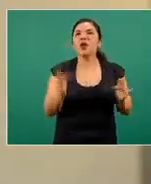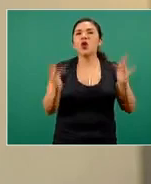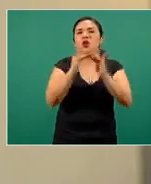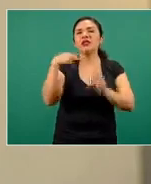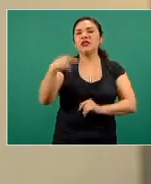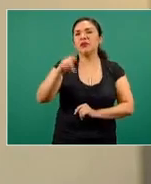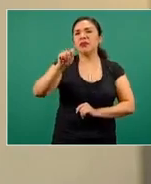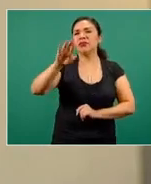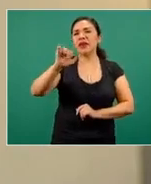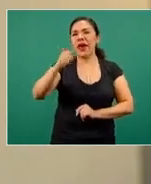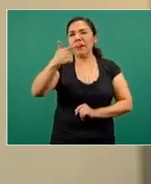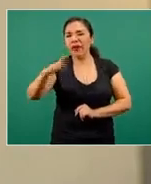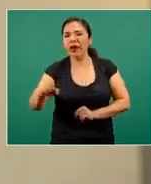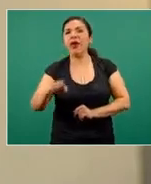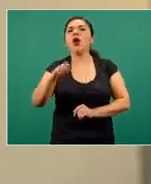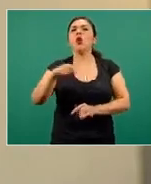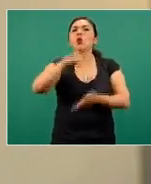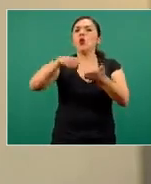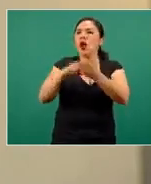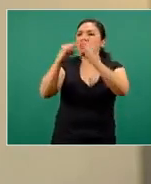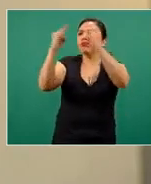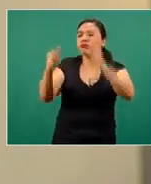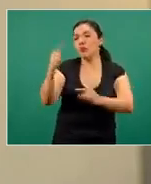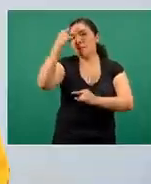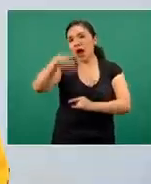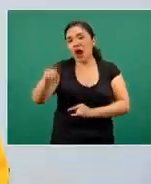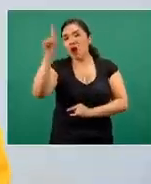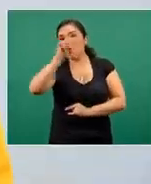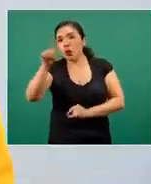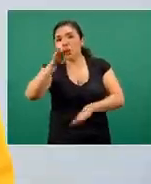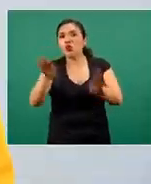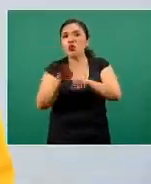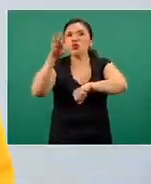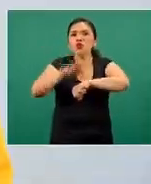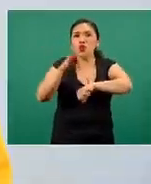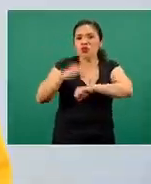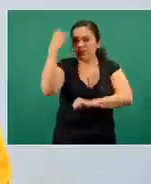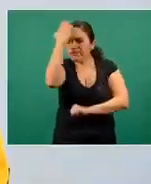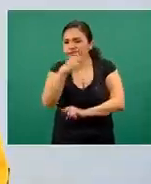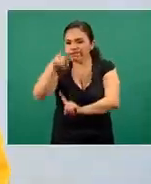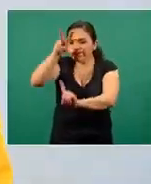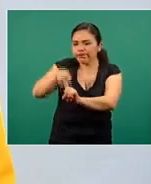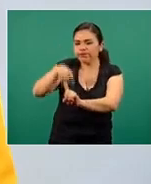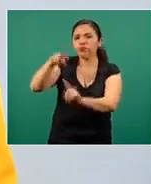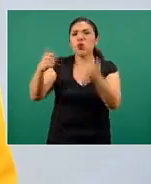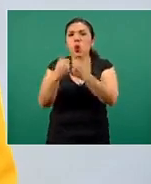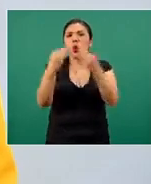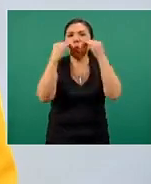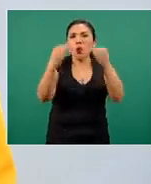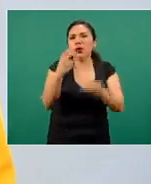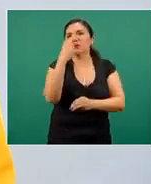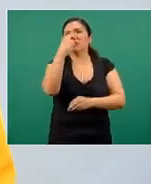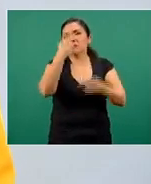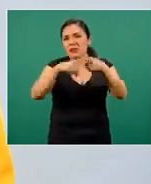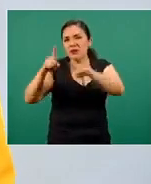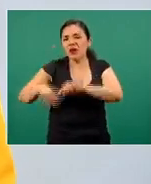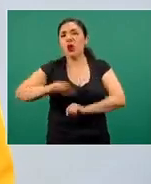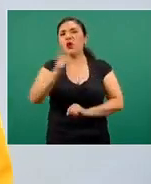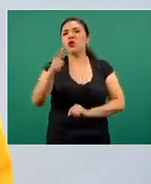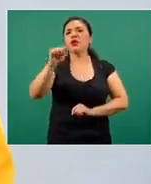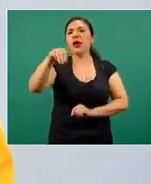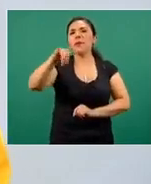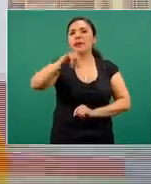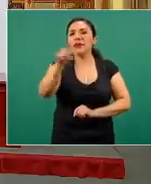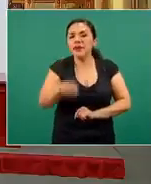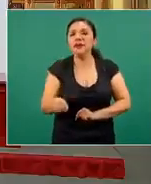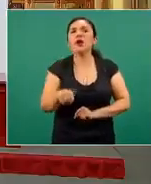conocen, centros de salud, kioscos para hacer la orientación médica, la valoración, la toma de muestras, el tamizaje, las